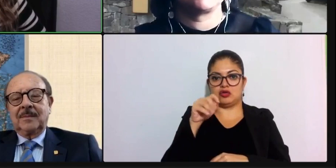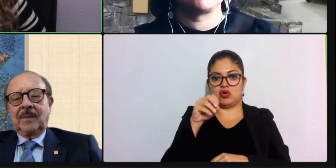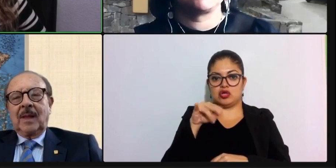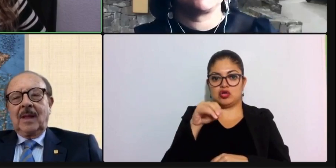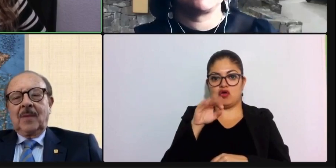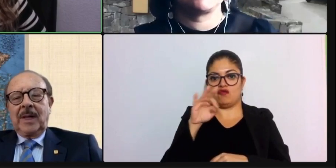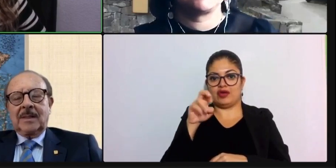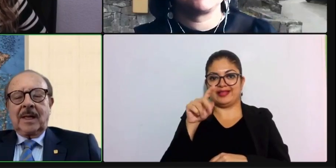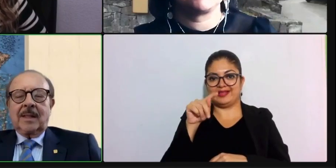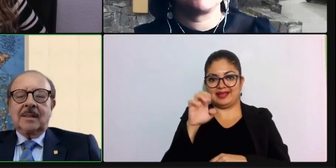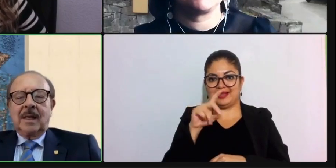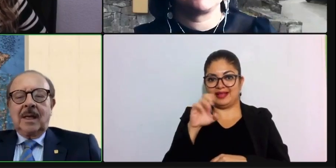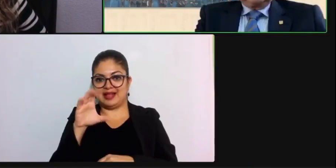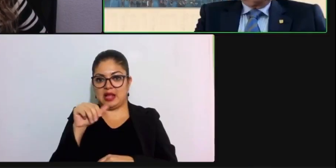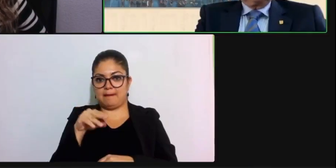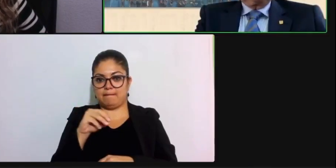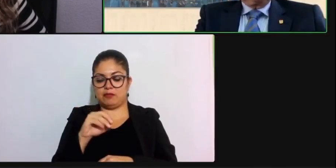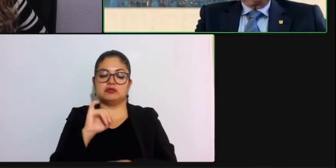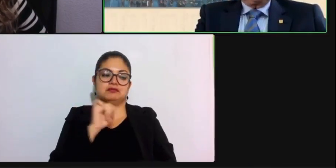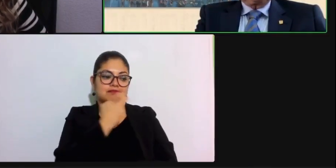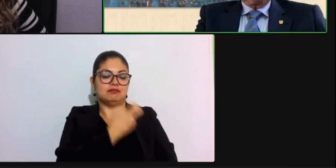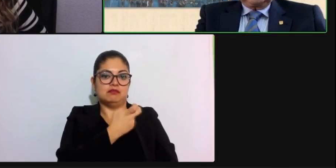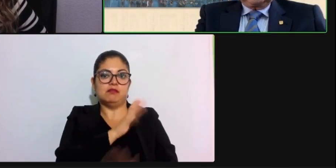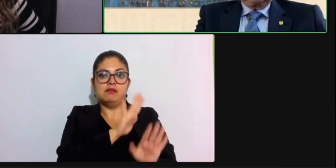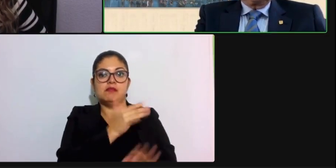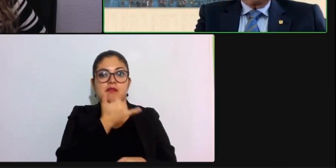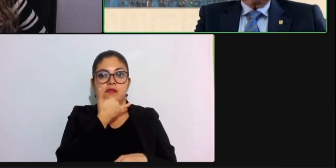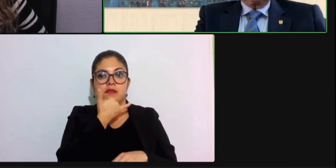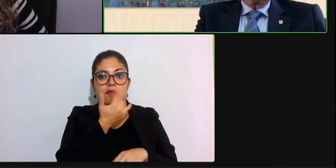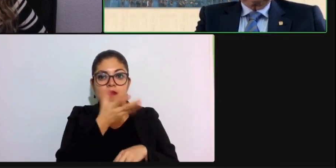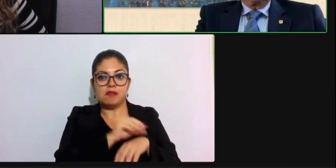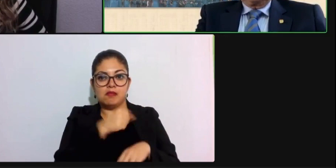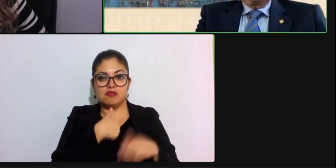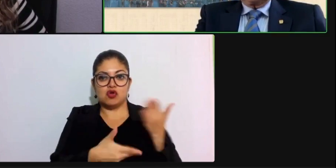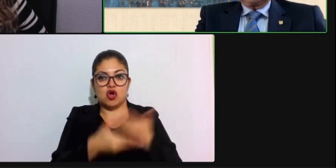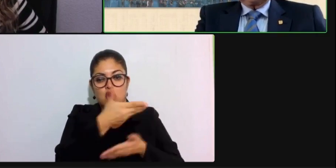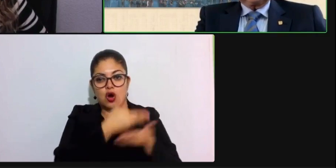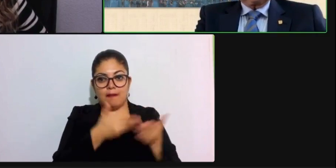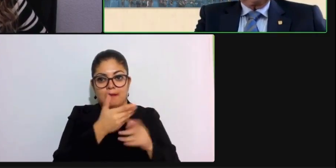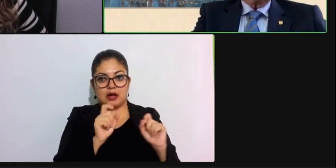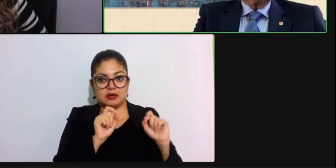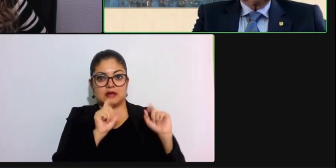Buenas tardes. Me van a permitir que comparta yo esta pantalla.